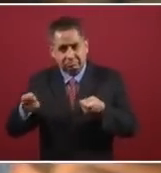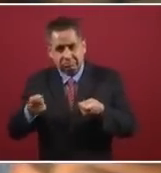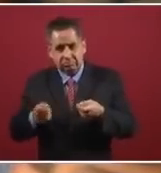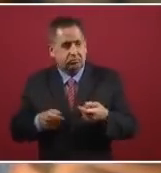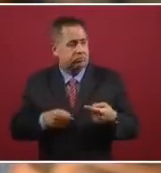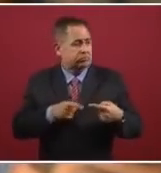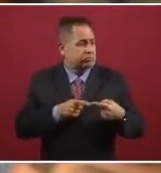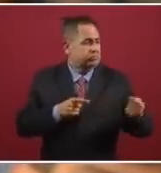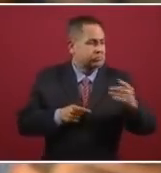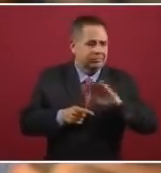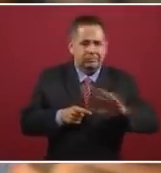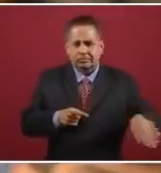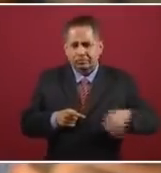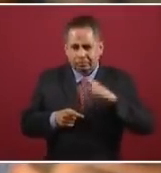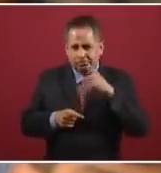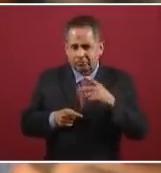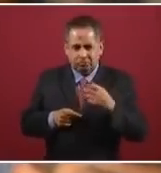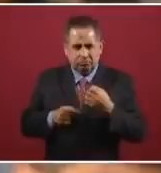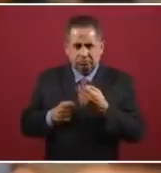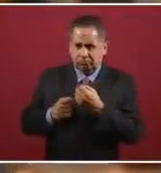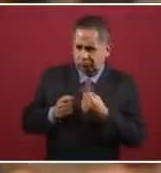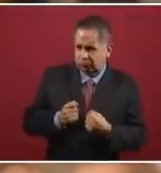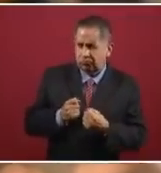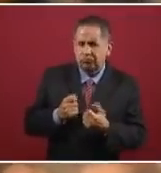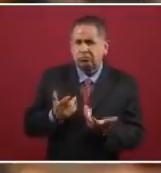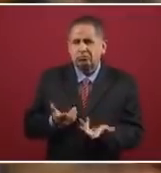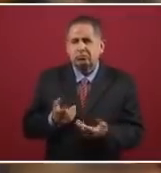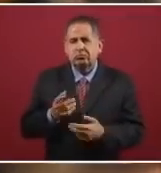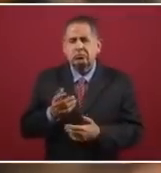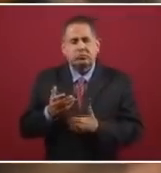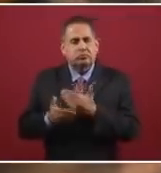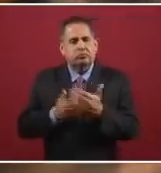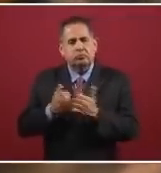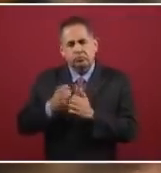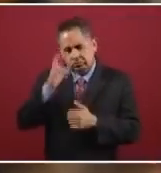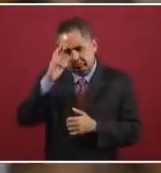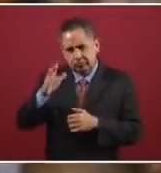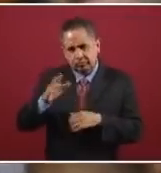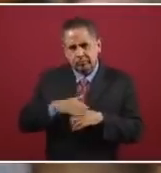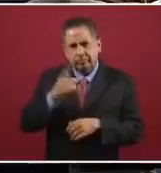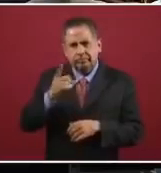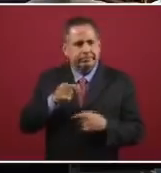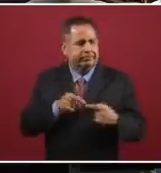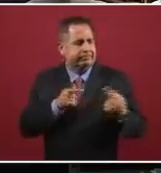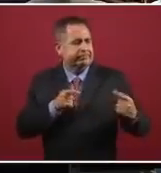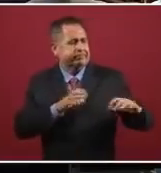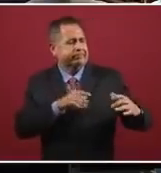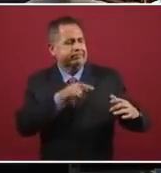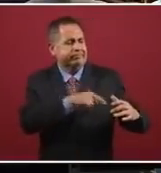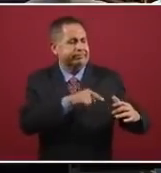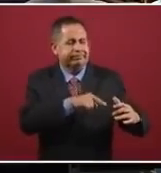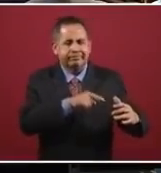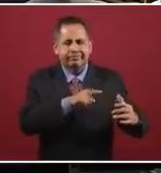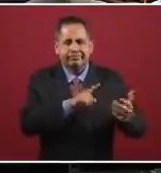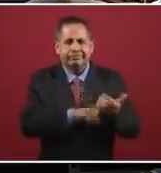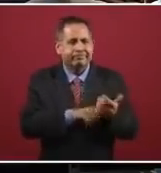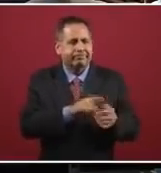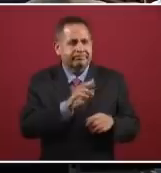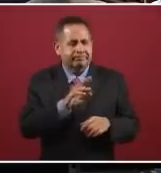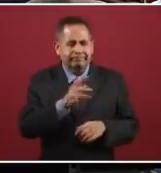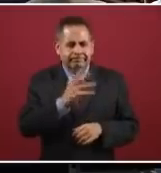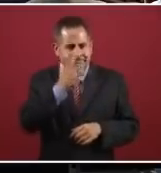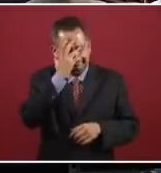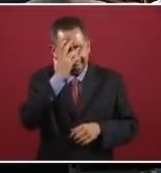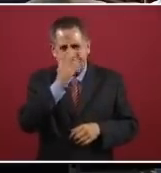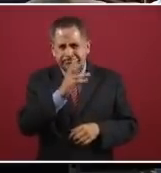una oposición sólida, presidente? Lo digo con todo respeto para esa oposición en general, pero dan pena